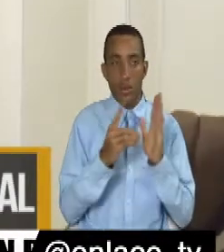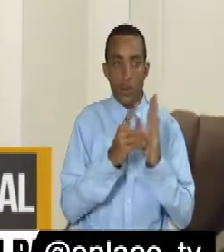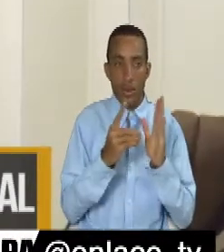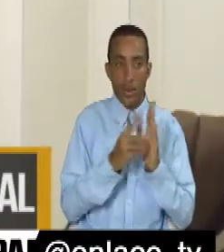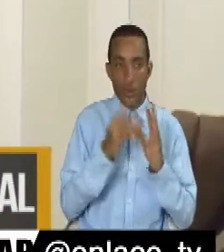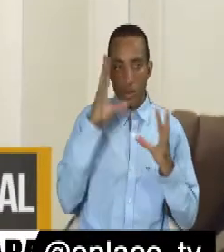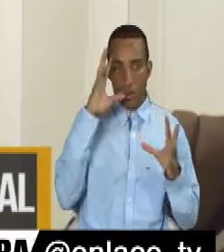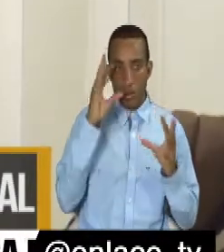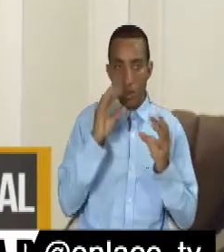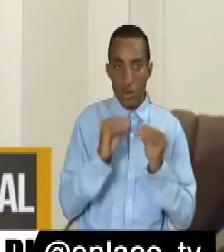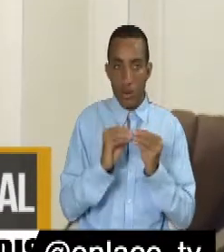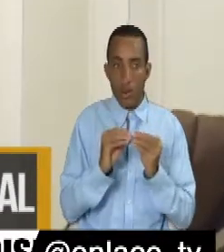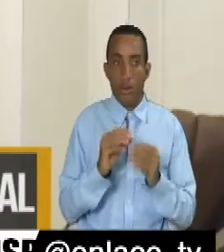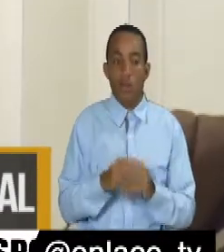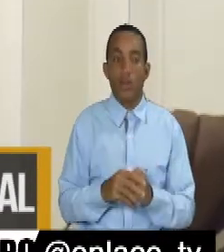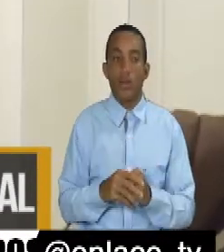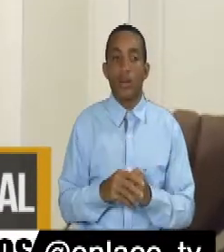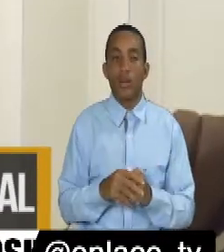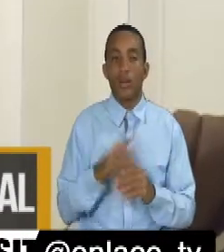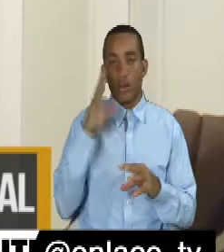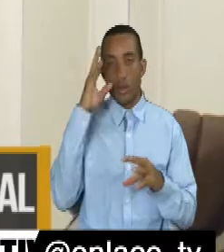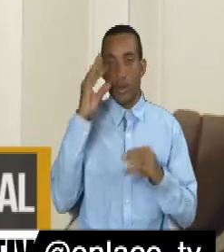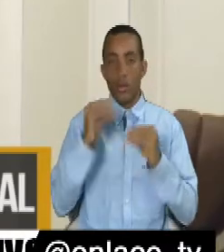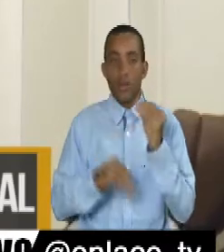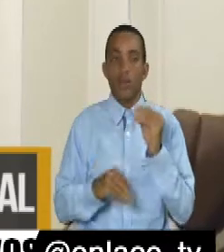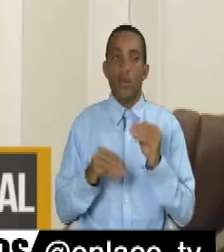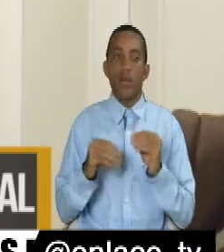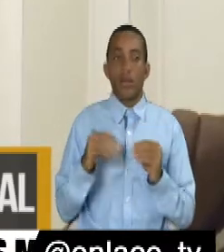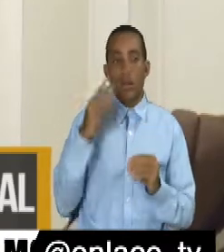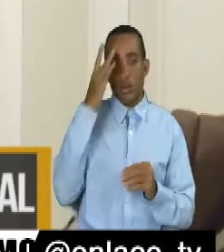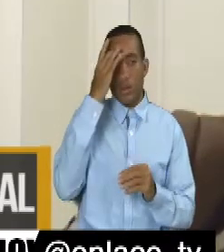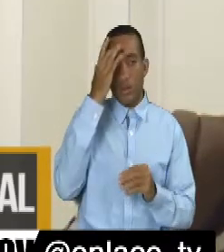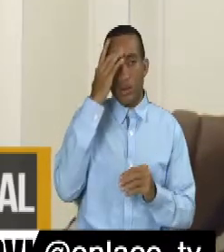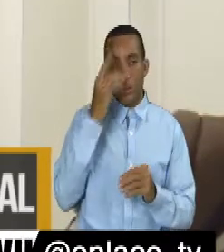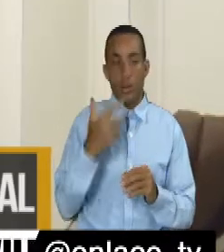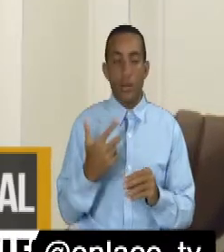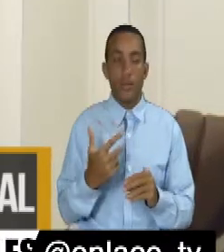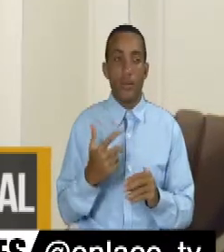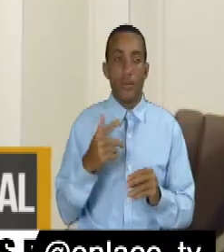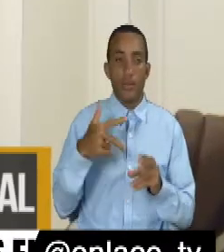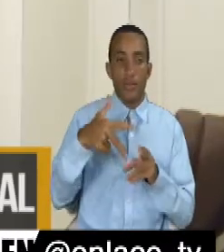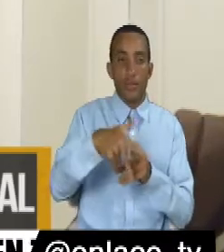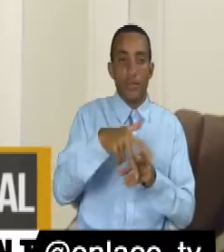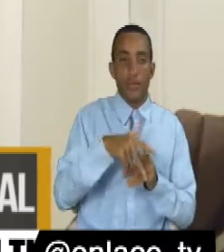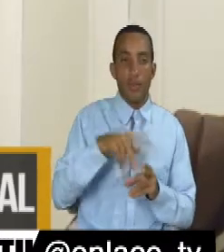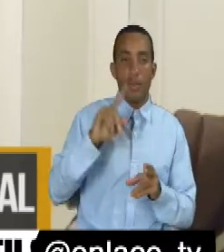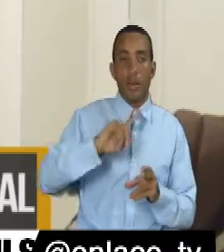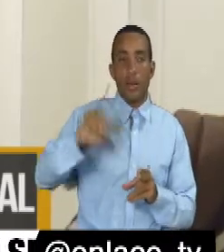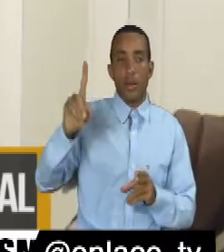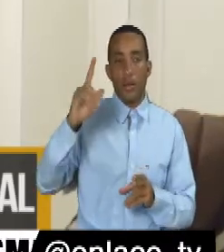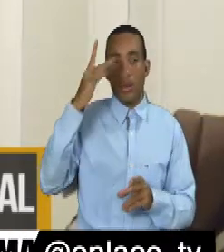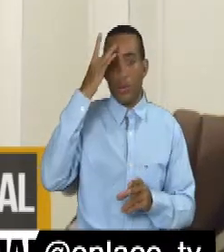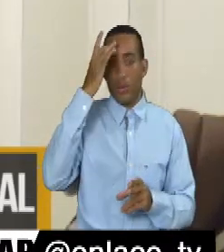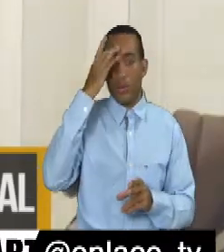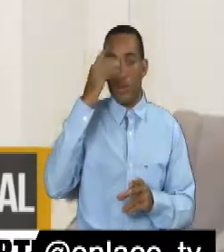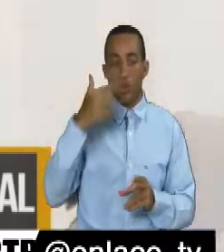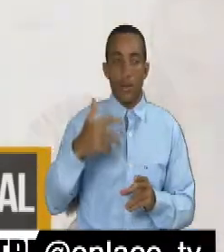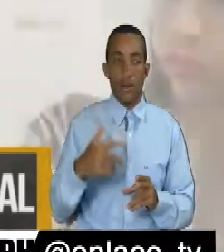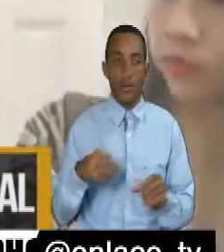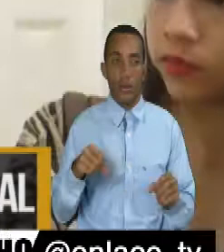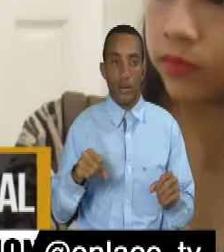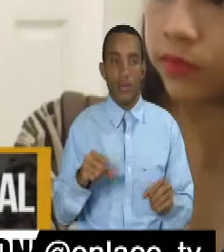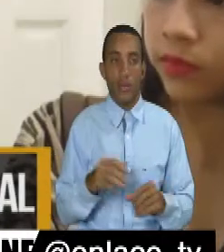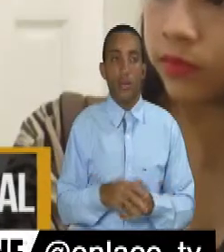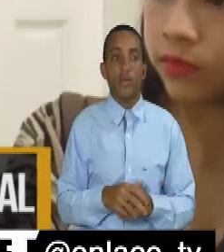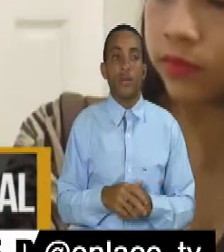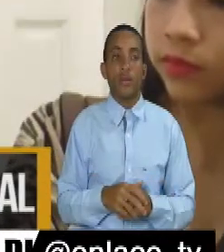pero hay un desacuerdo total con respecto a la restricción del parrillero de motocicletas para ese día. Y